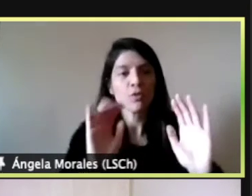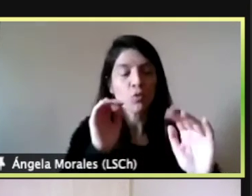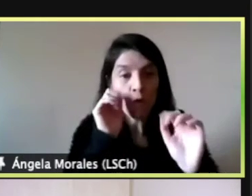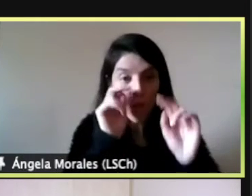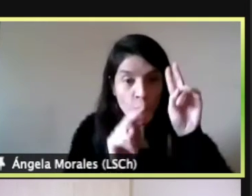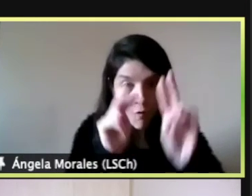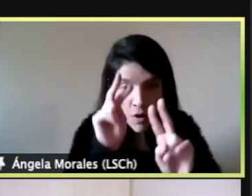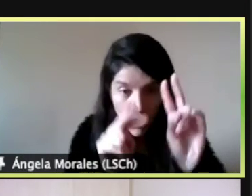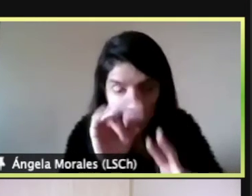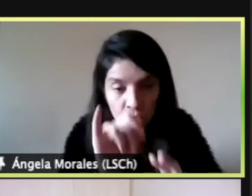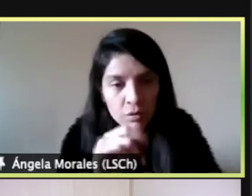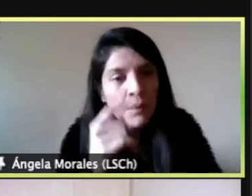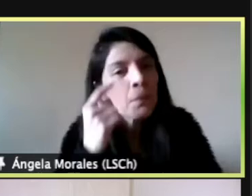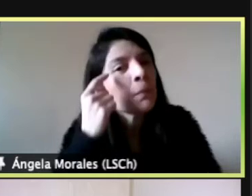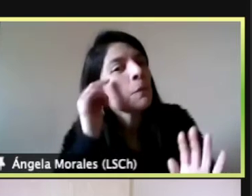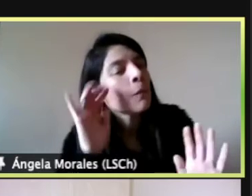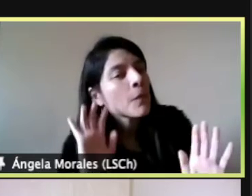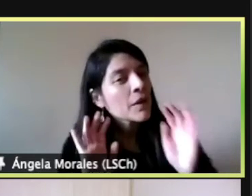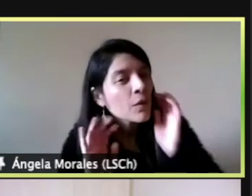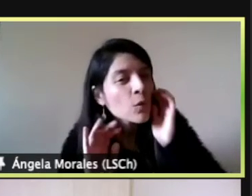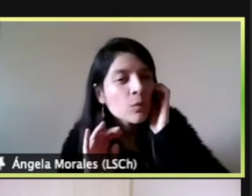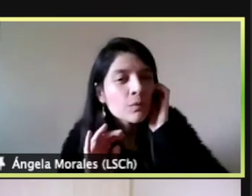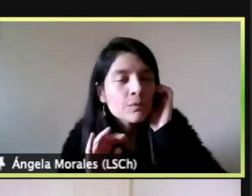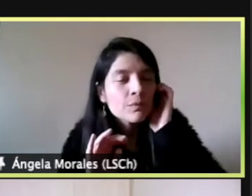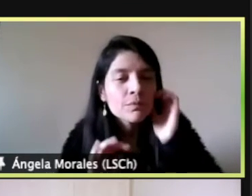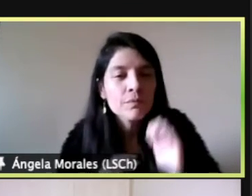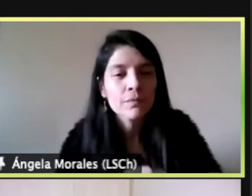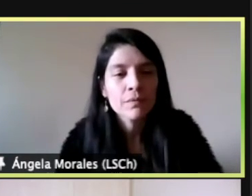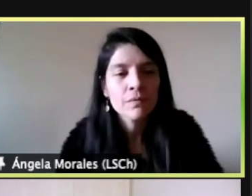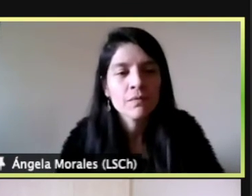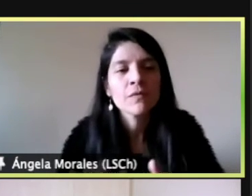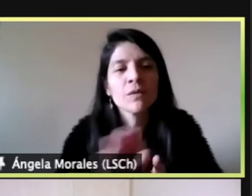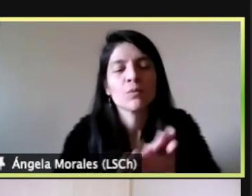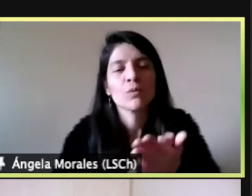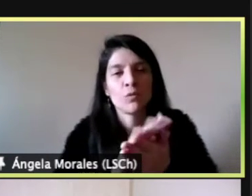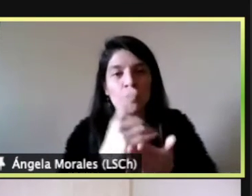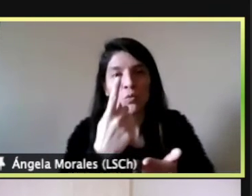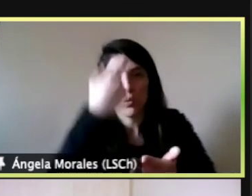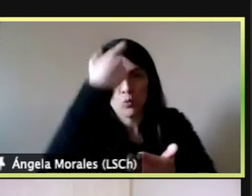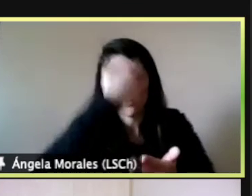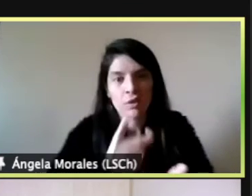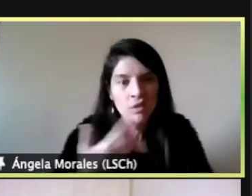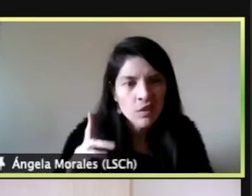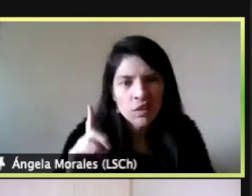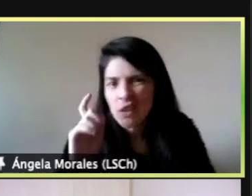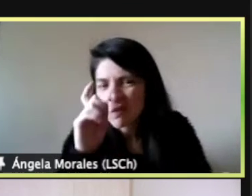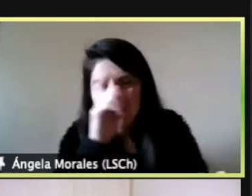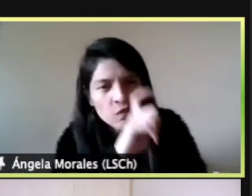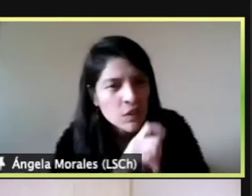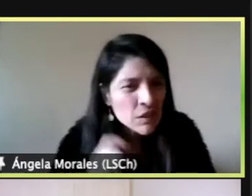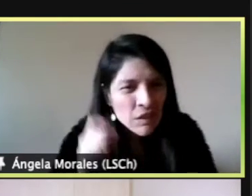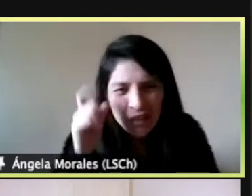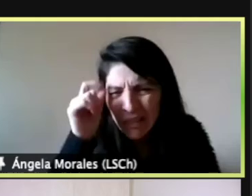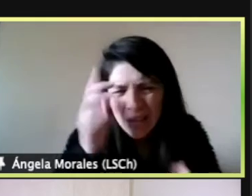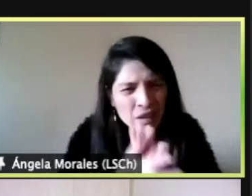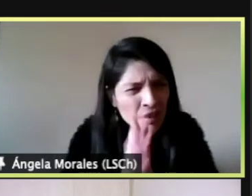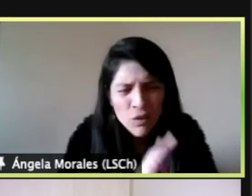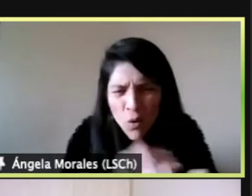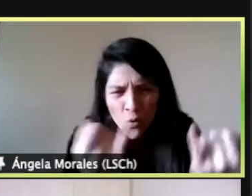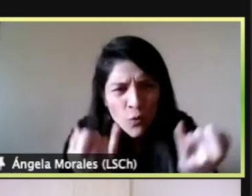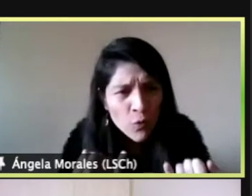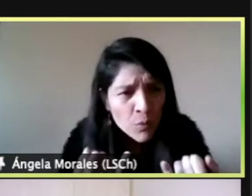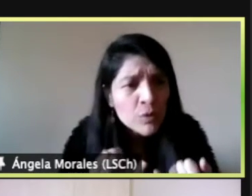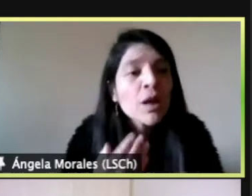así, fíjense que para una persona es difícil poder entender todo lo que está acá. Además, todavía tenemos un problema. Es